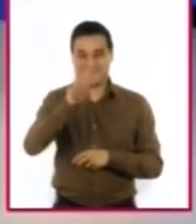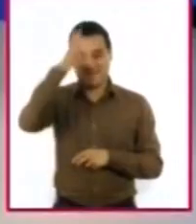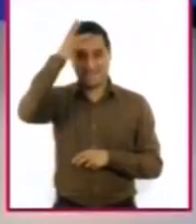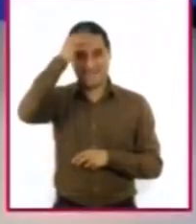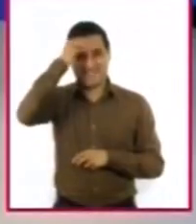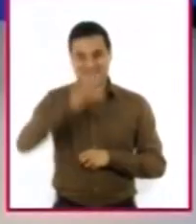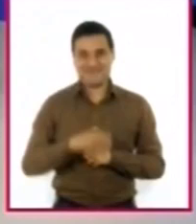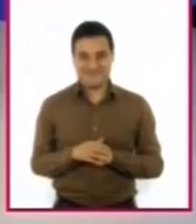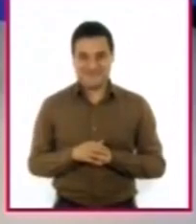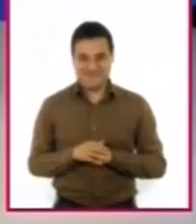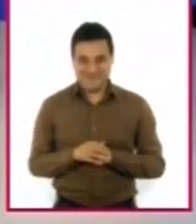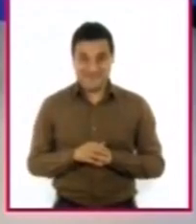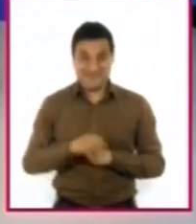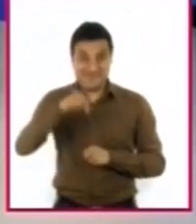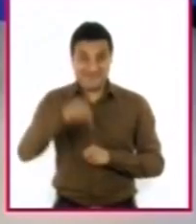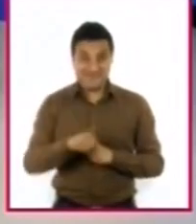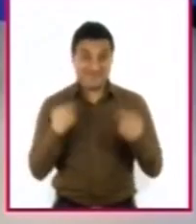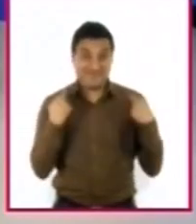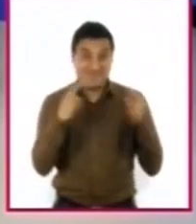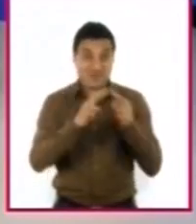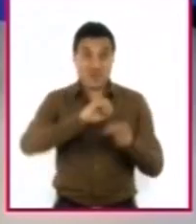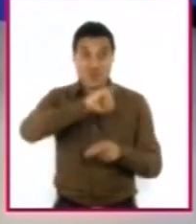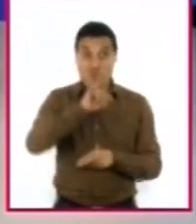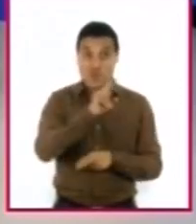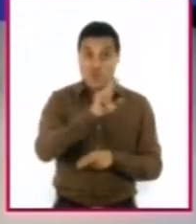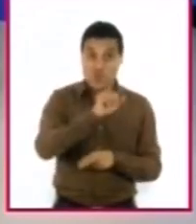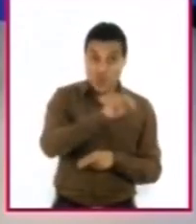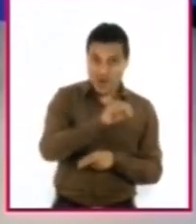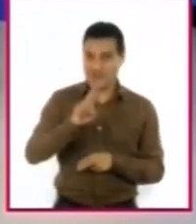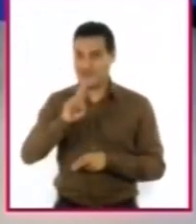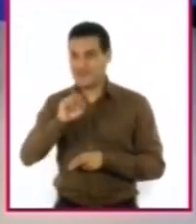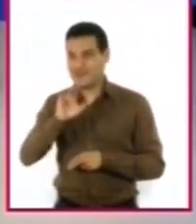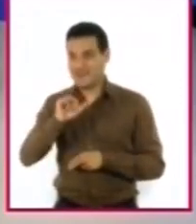2. Somos los profesores Juan y Ricardo.